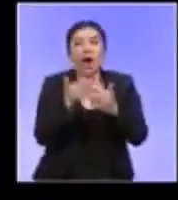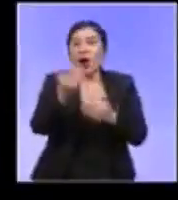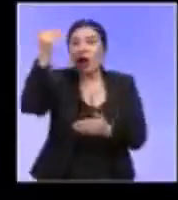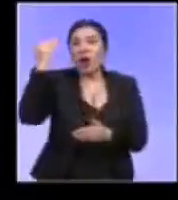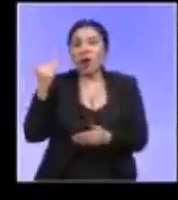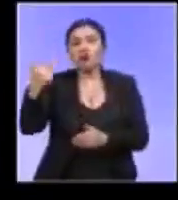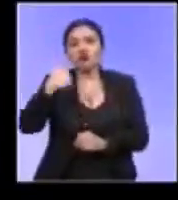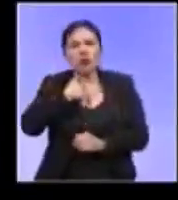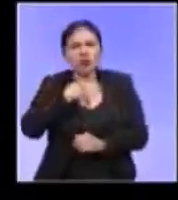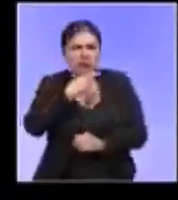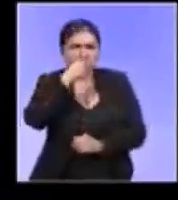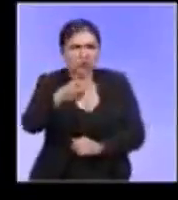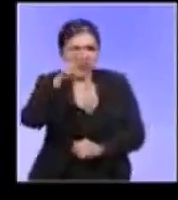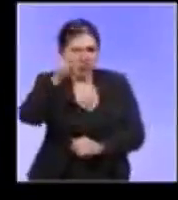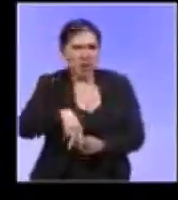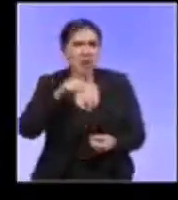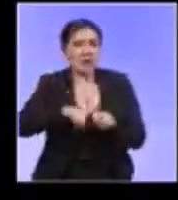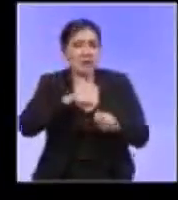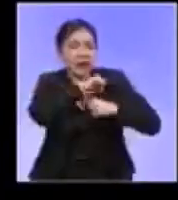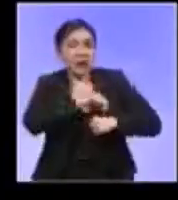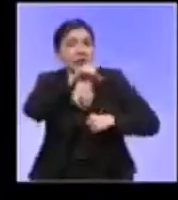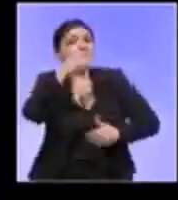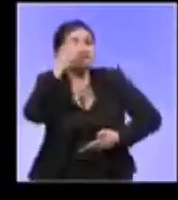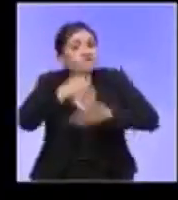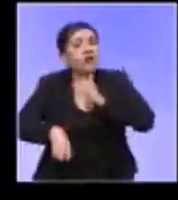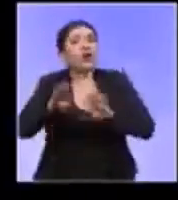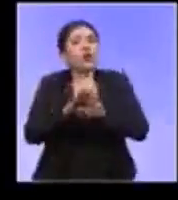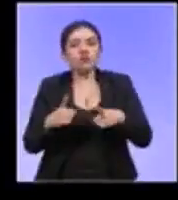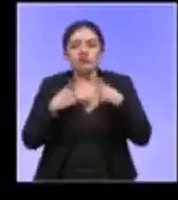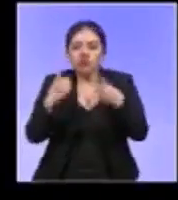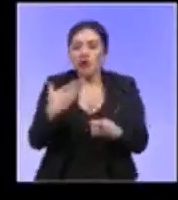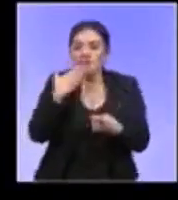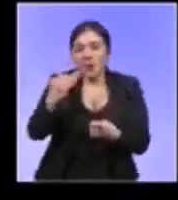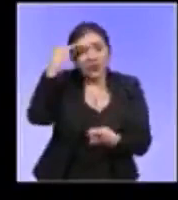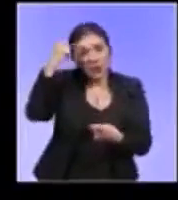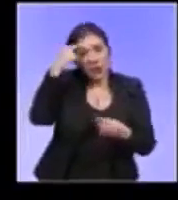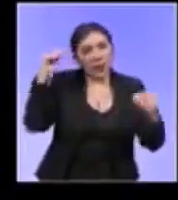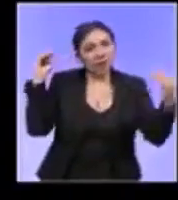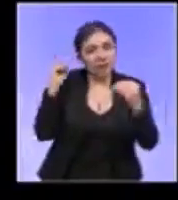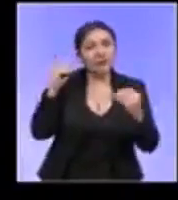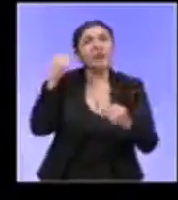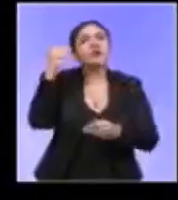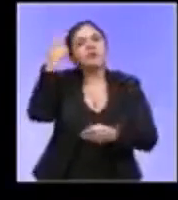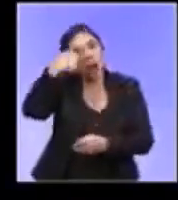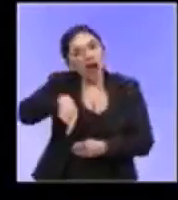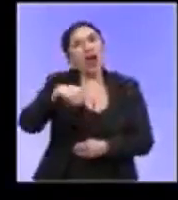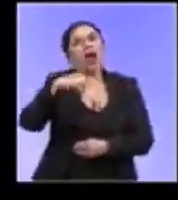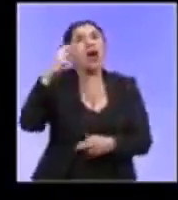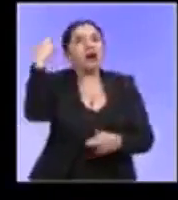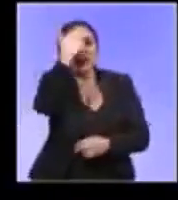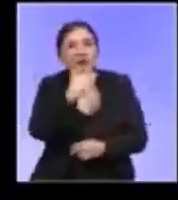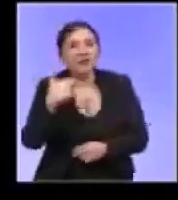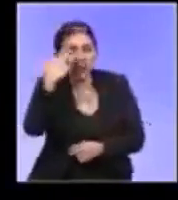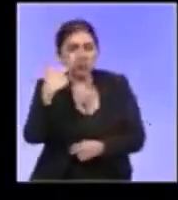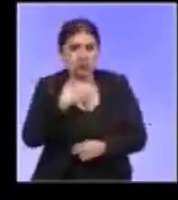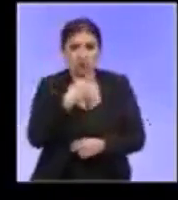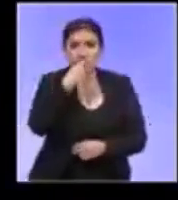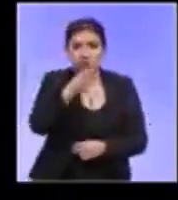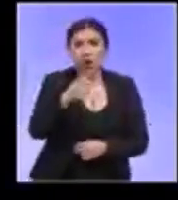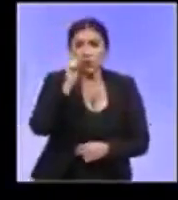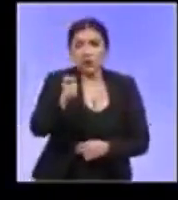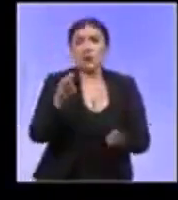yo consideré que la autoridad violó la garantía de audiencia en el procedimiento de revisión y posiciones que fue